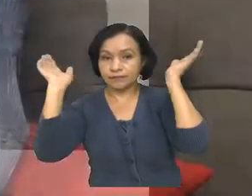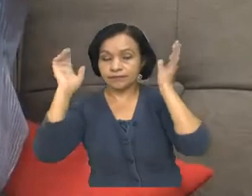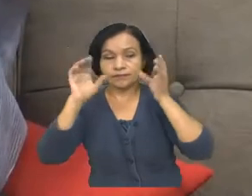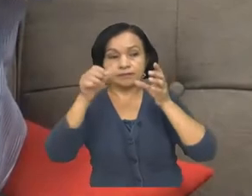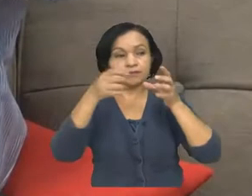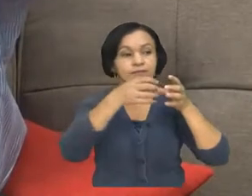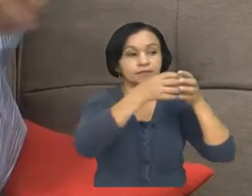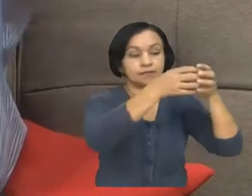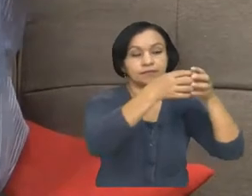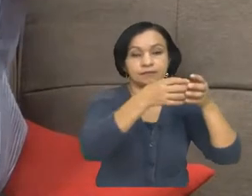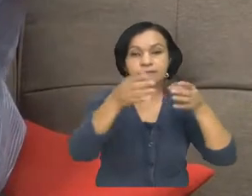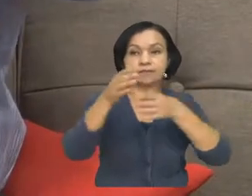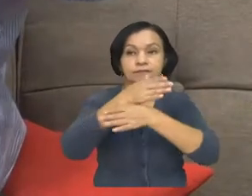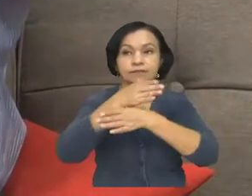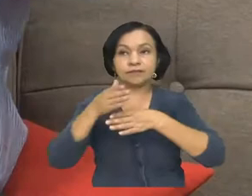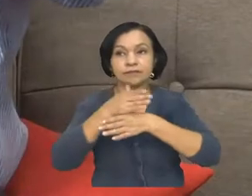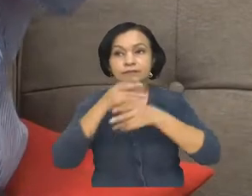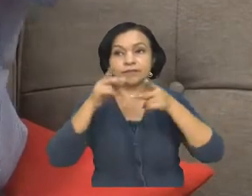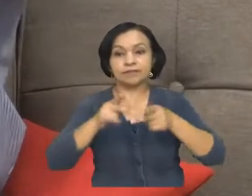Entonces, todas las fuerzas